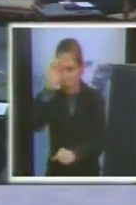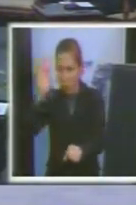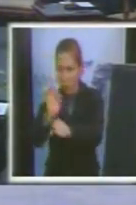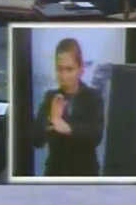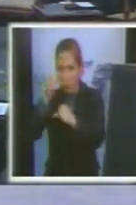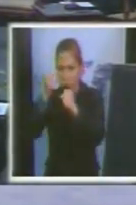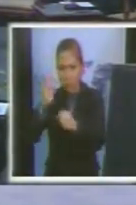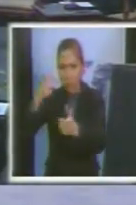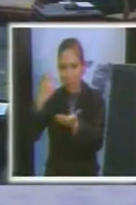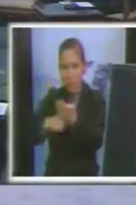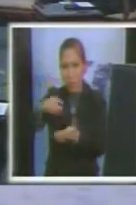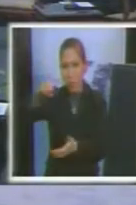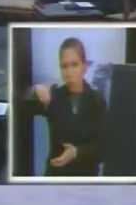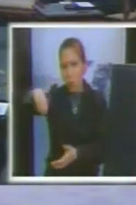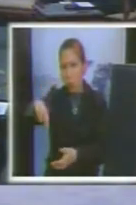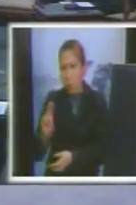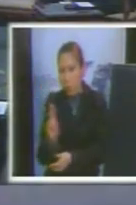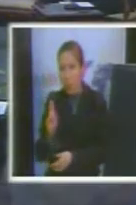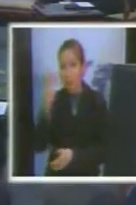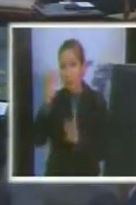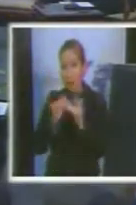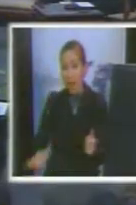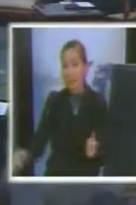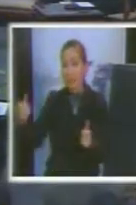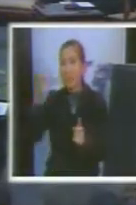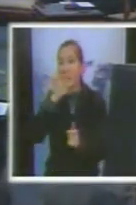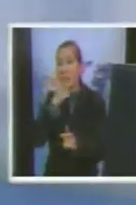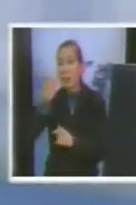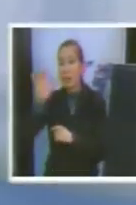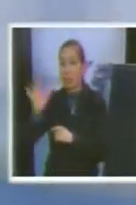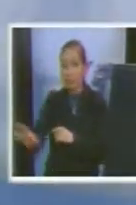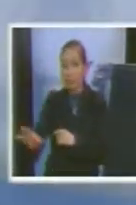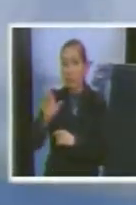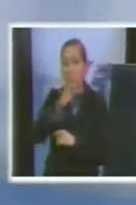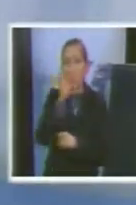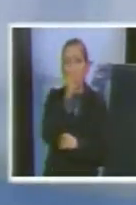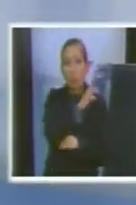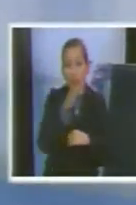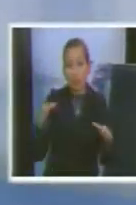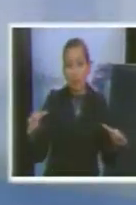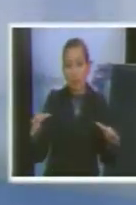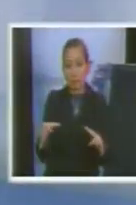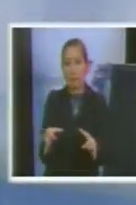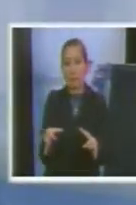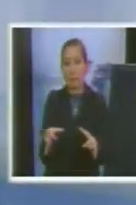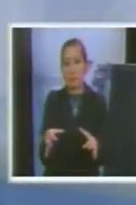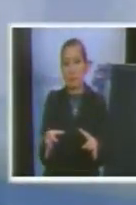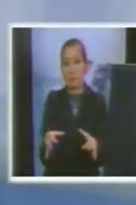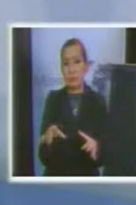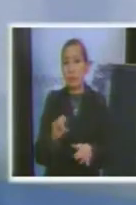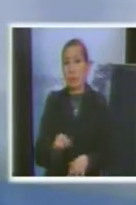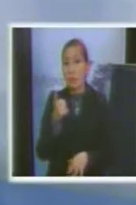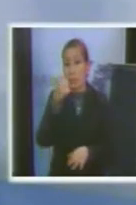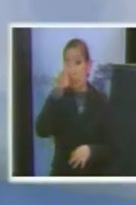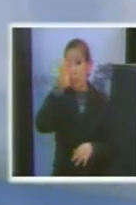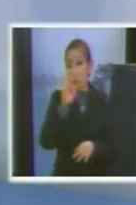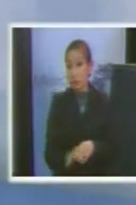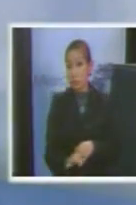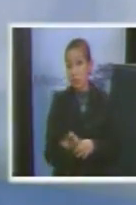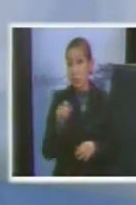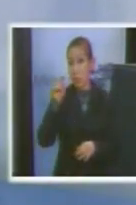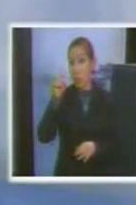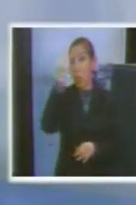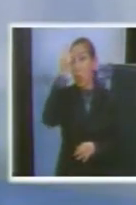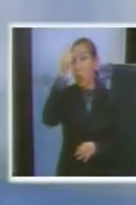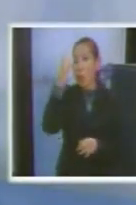Seguridad de las Naciones Unidas: Francia, Reino Unido y Rusia. El 26%,